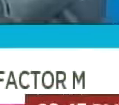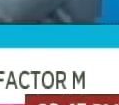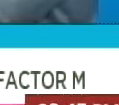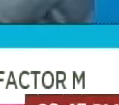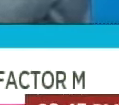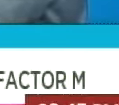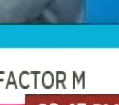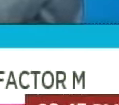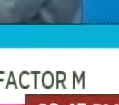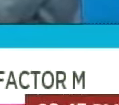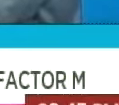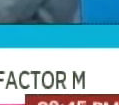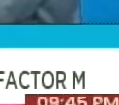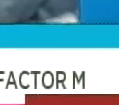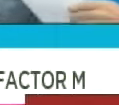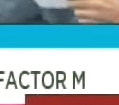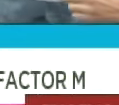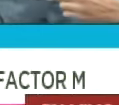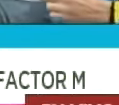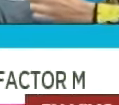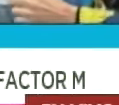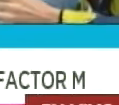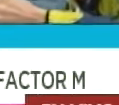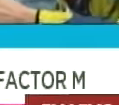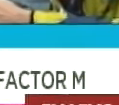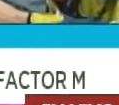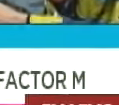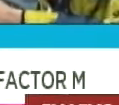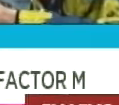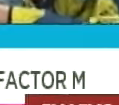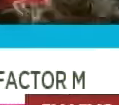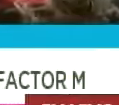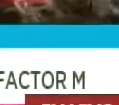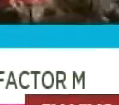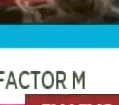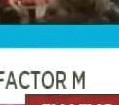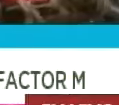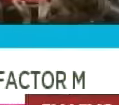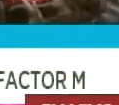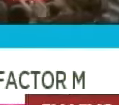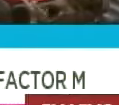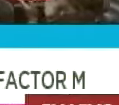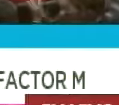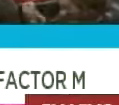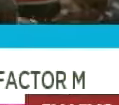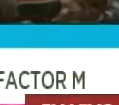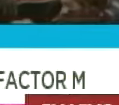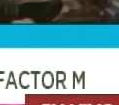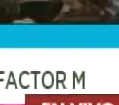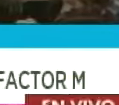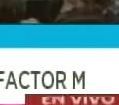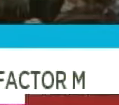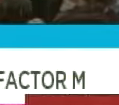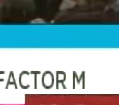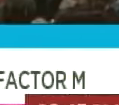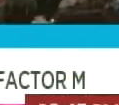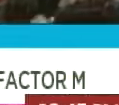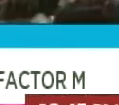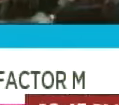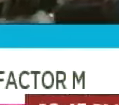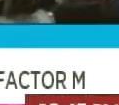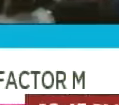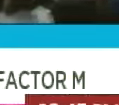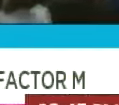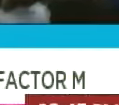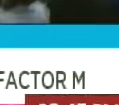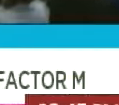¡Excelente! Y ahora un dúo, presidente, Santiago González y Daniel González, son hermanos morochos y traen